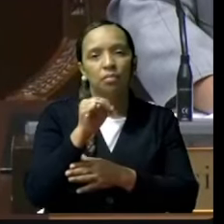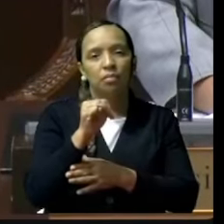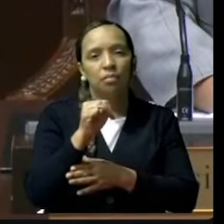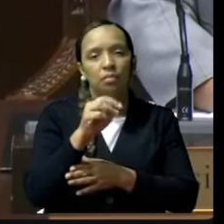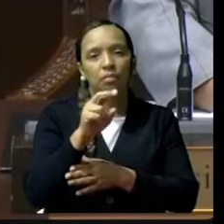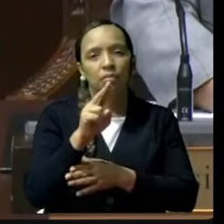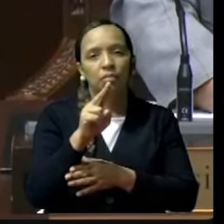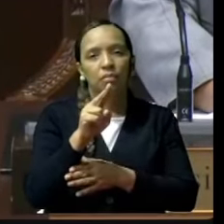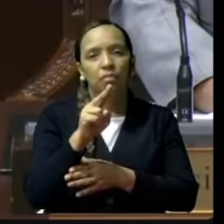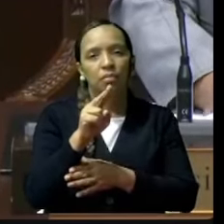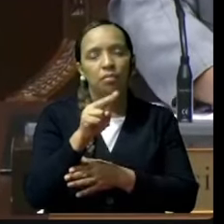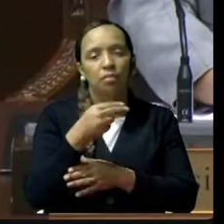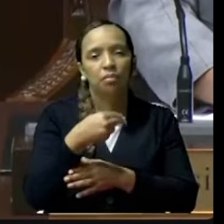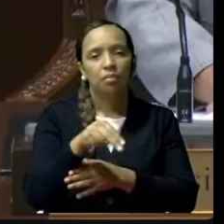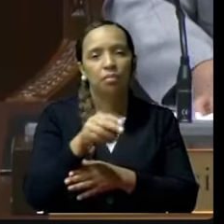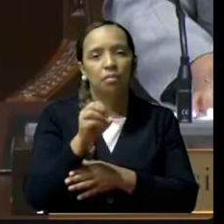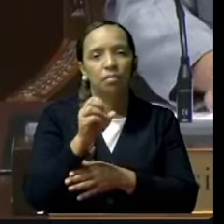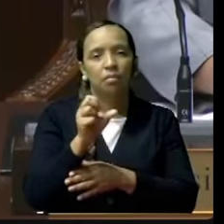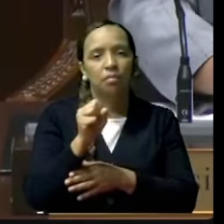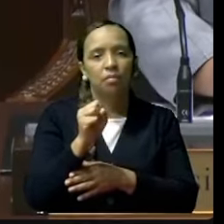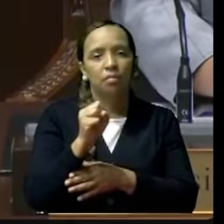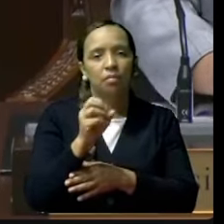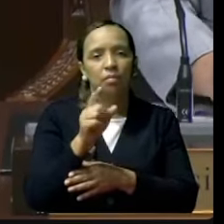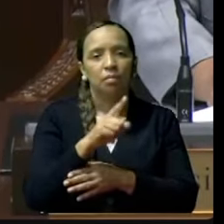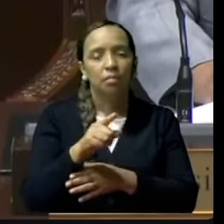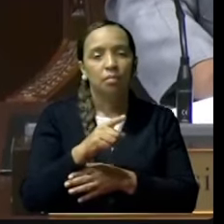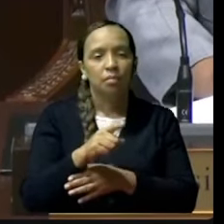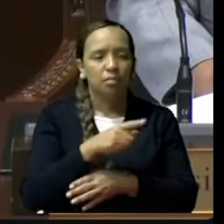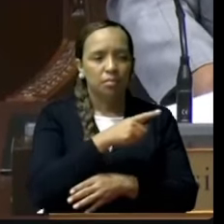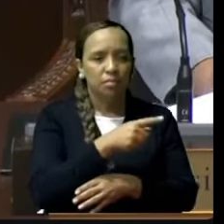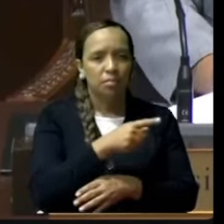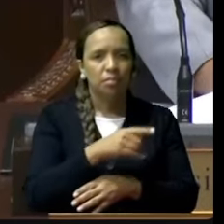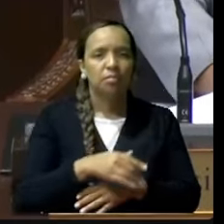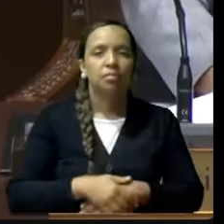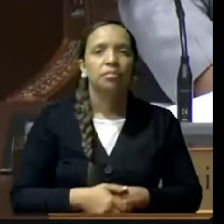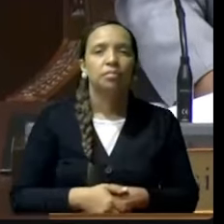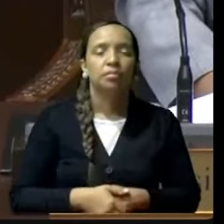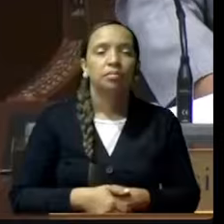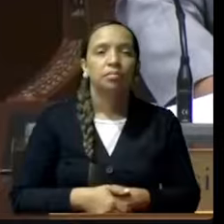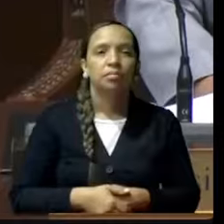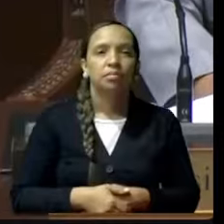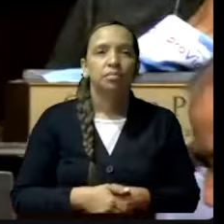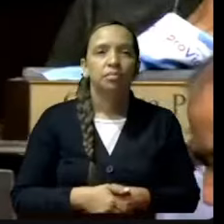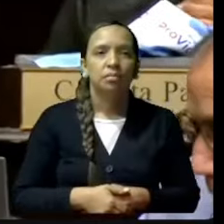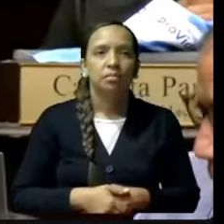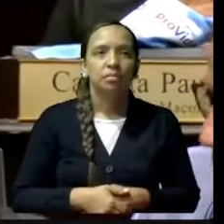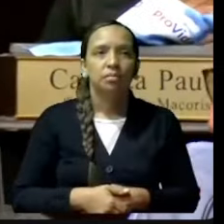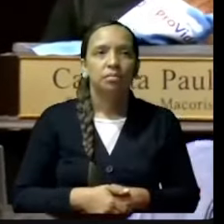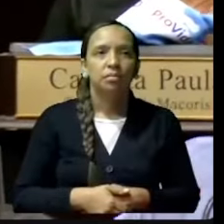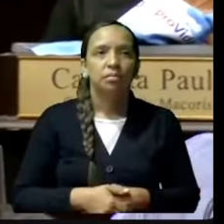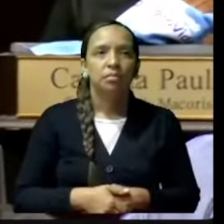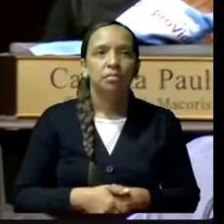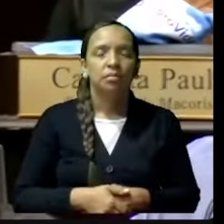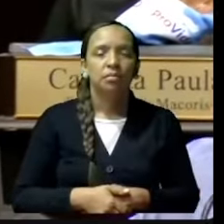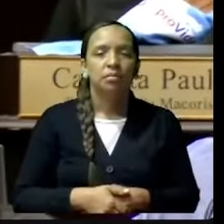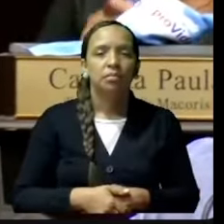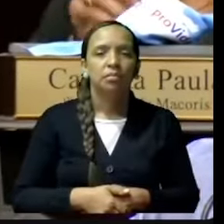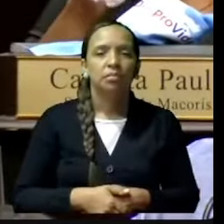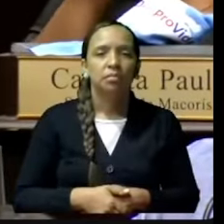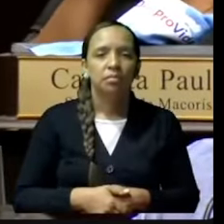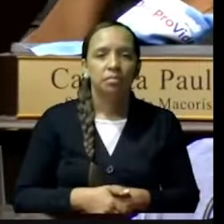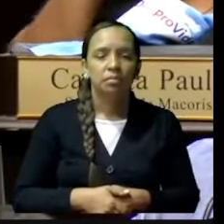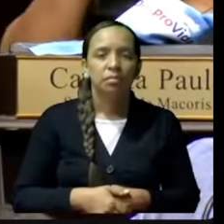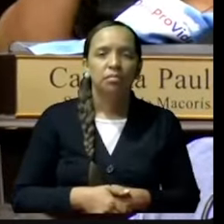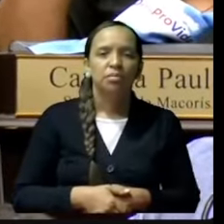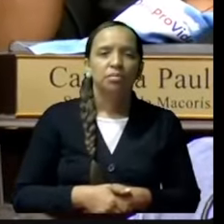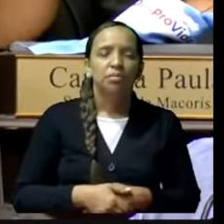Querido pastor, tiene la palabra. Sí, Dios lo bendiga a todos los diputados y diputadas y a nuestro presidente,